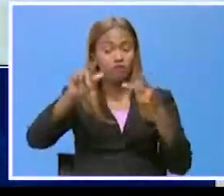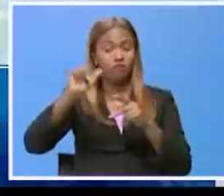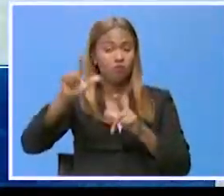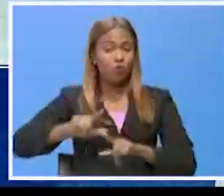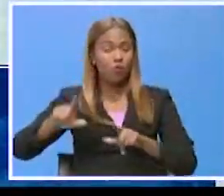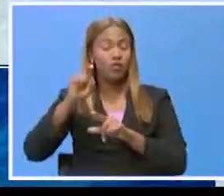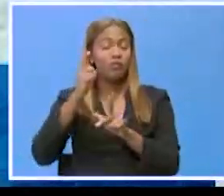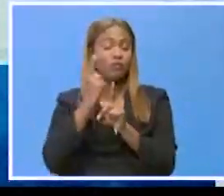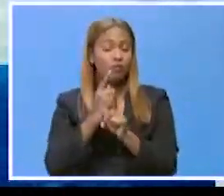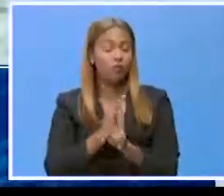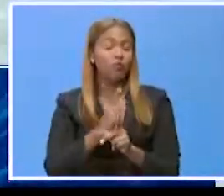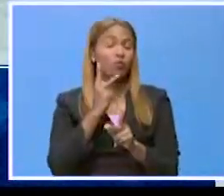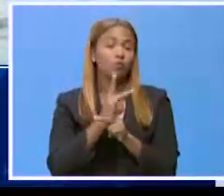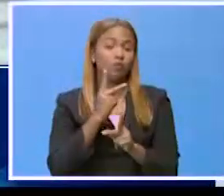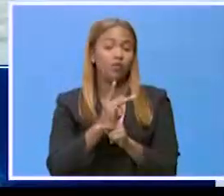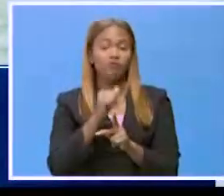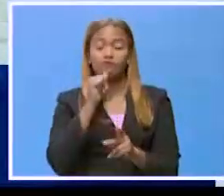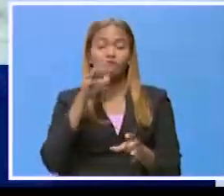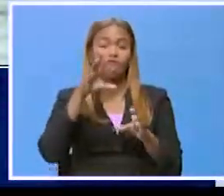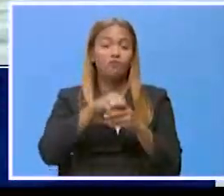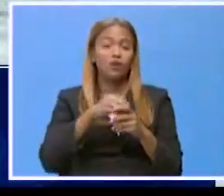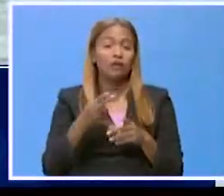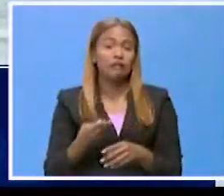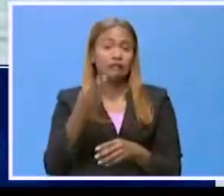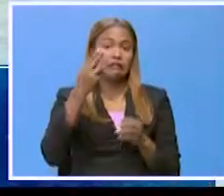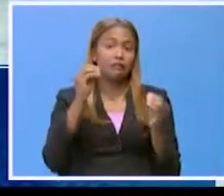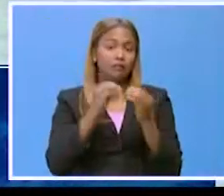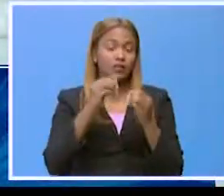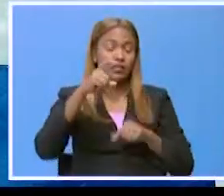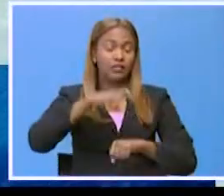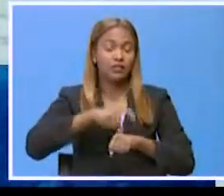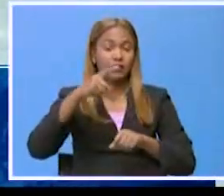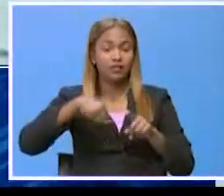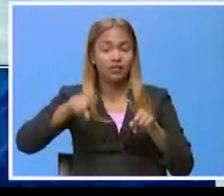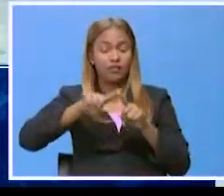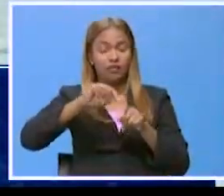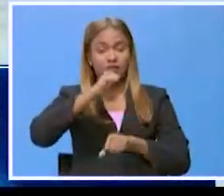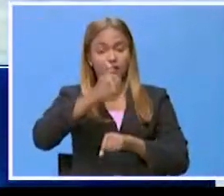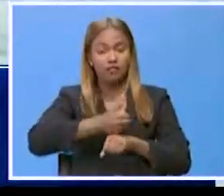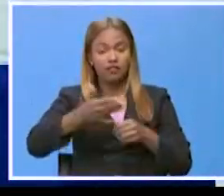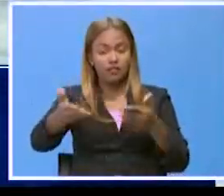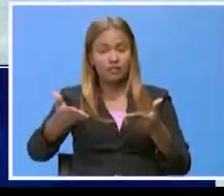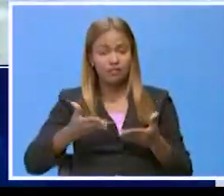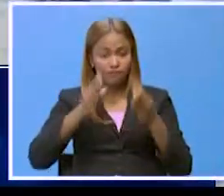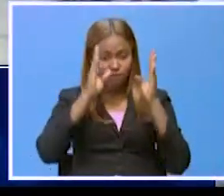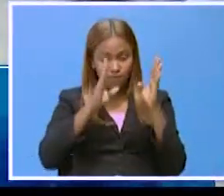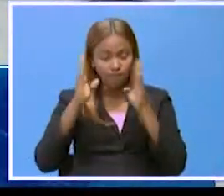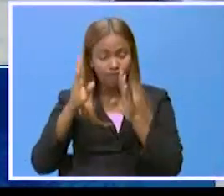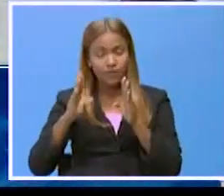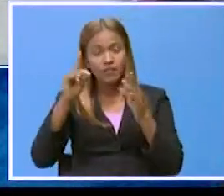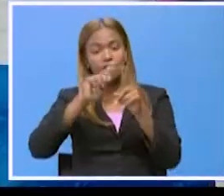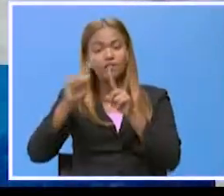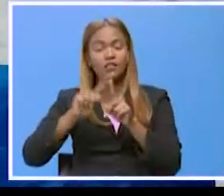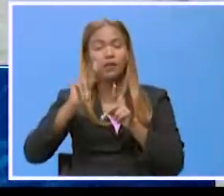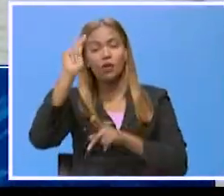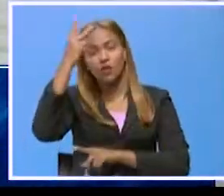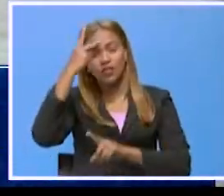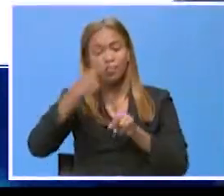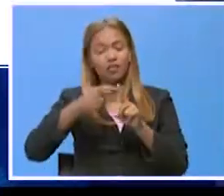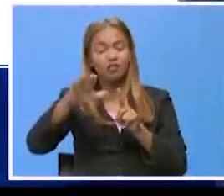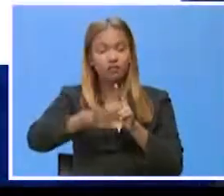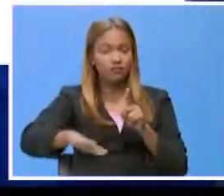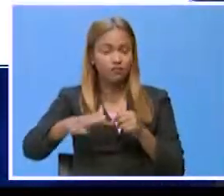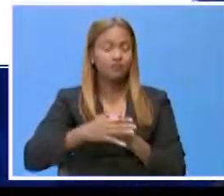hagan con la debida precaución sin incurrir en excesos al tiempo de establecer que reciben la asistencia de varios funcionarios de la